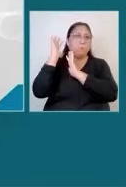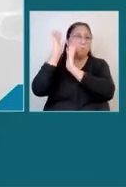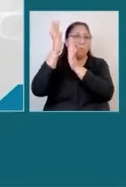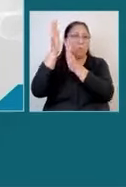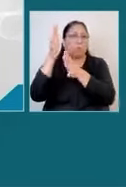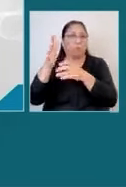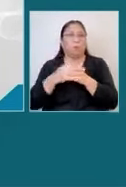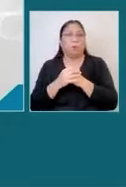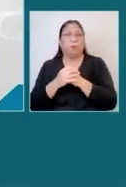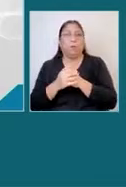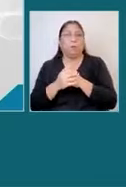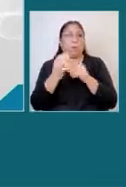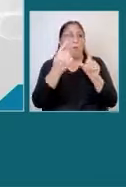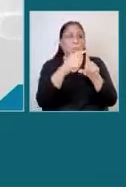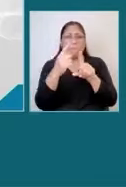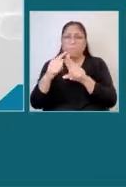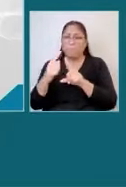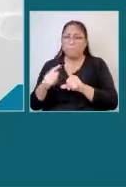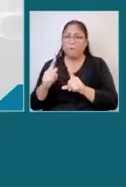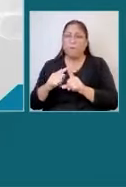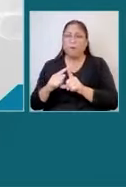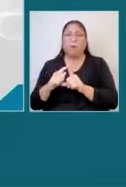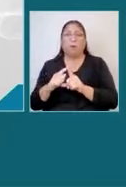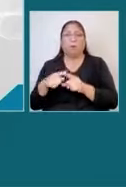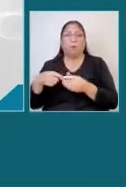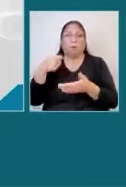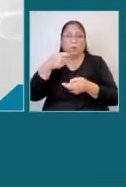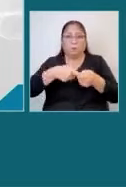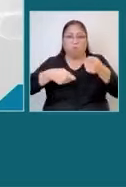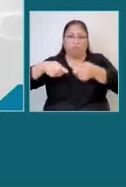de esquemas de capital,